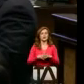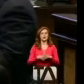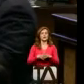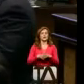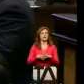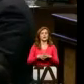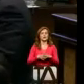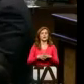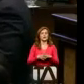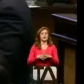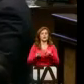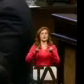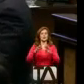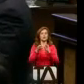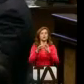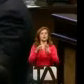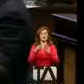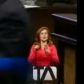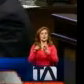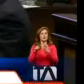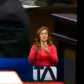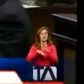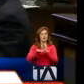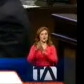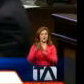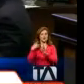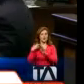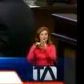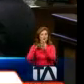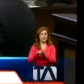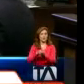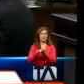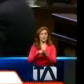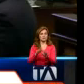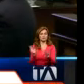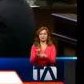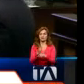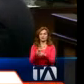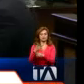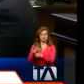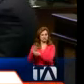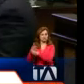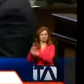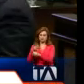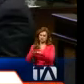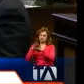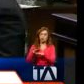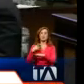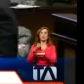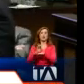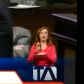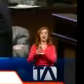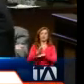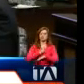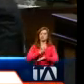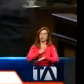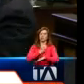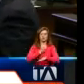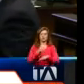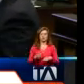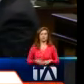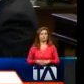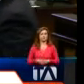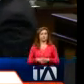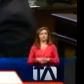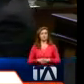la mejor forma de proteger no es discriminar, pero asimismo también para nosotros no tiene razón que de